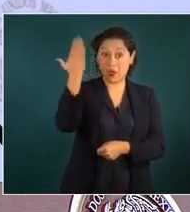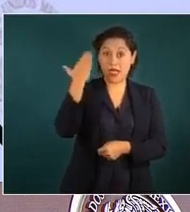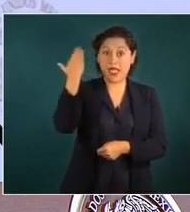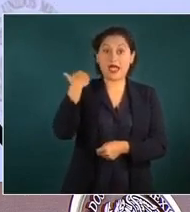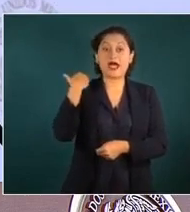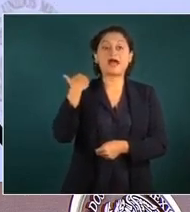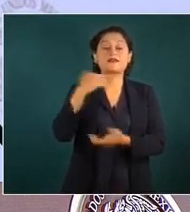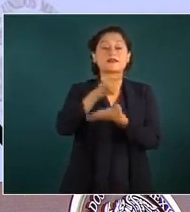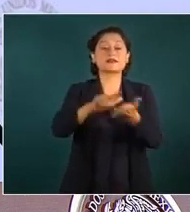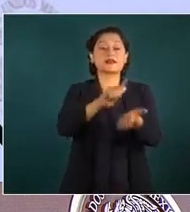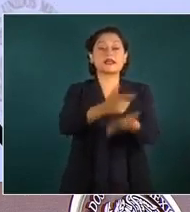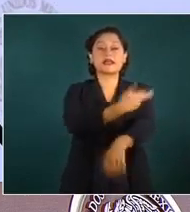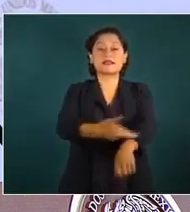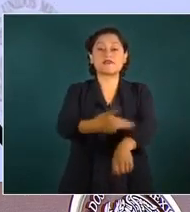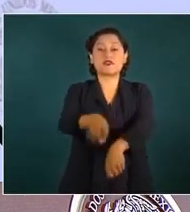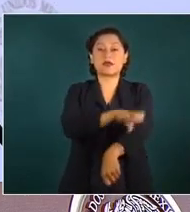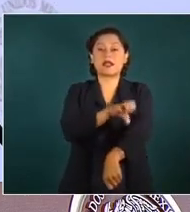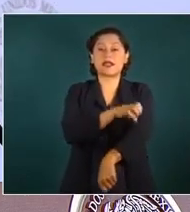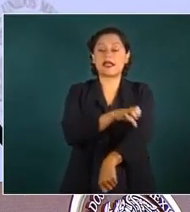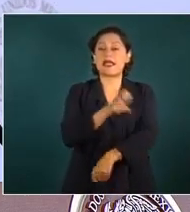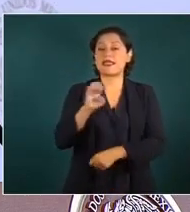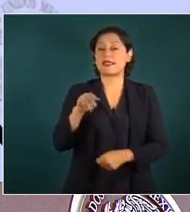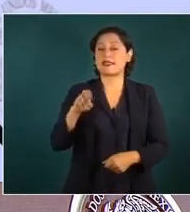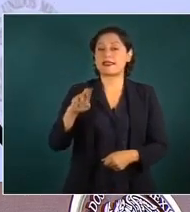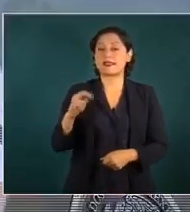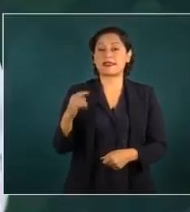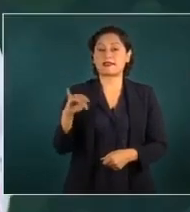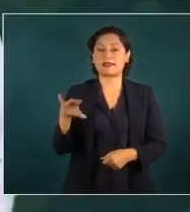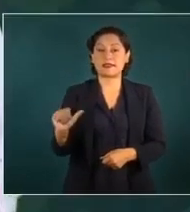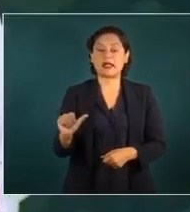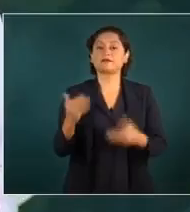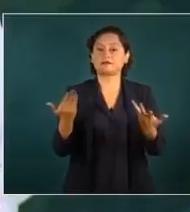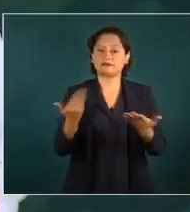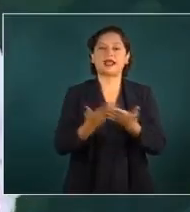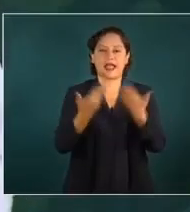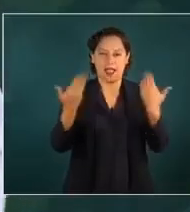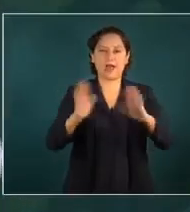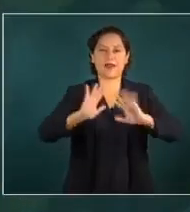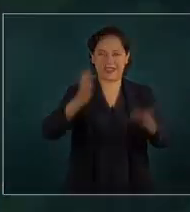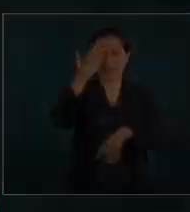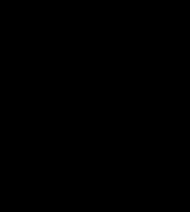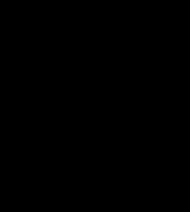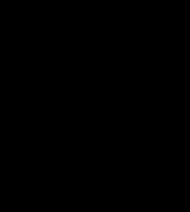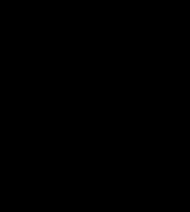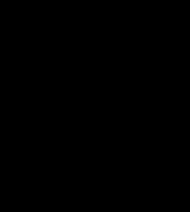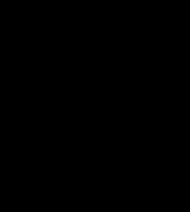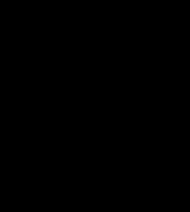de la llamada reforma energética, que ya sabemos ahora con lo del caso Lozoya.